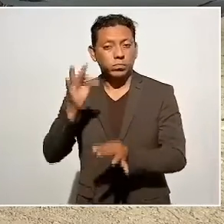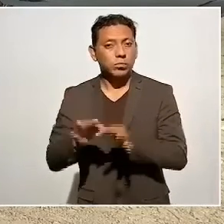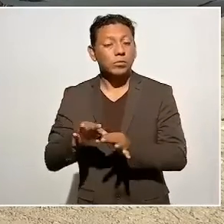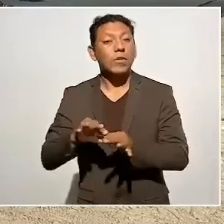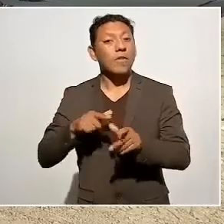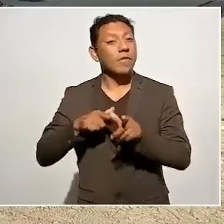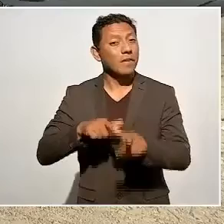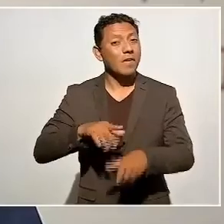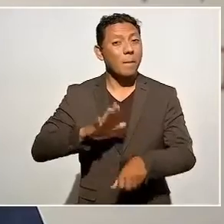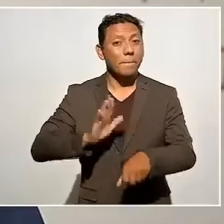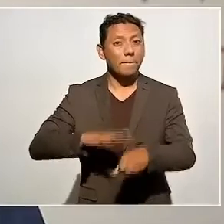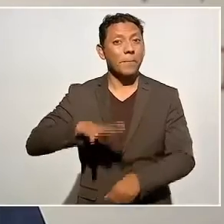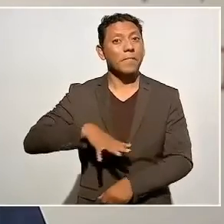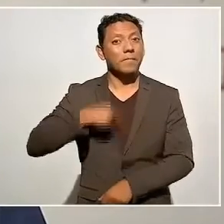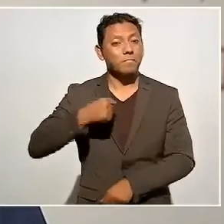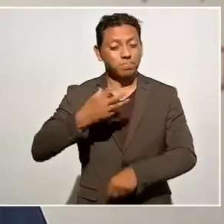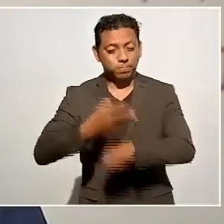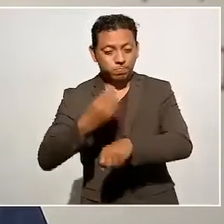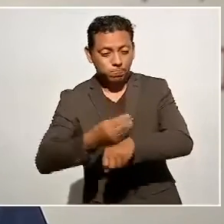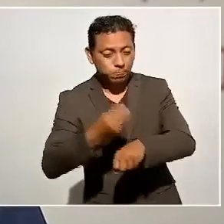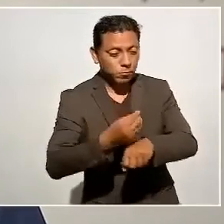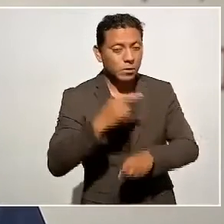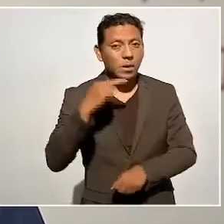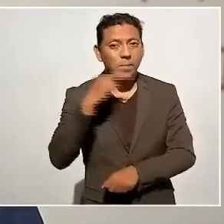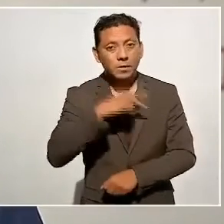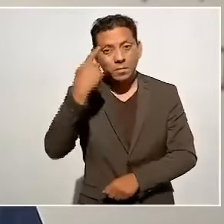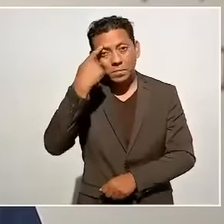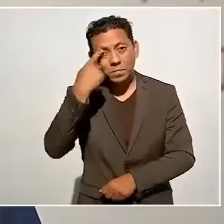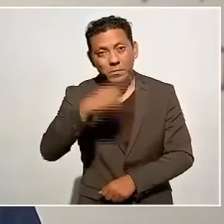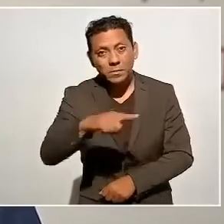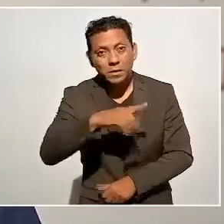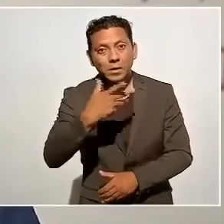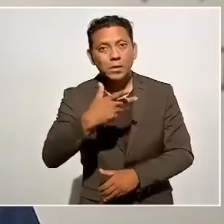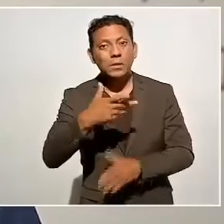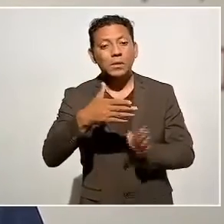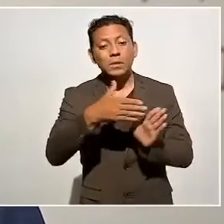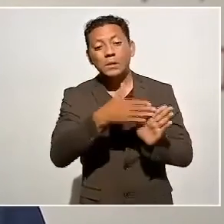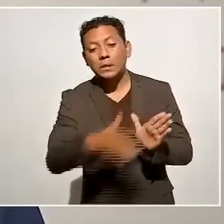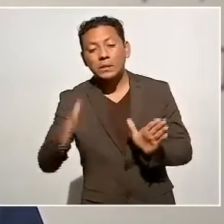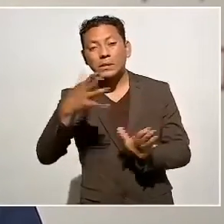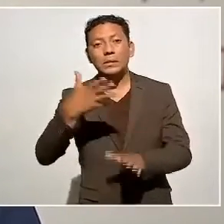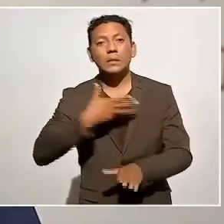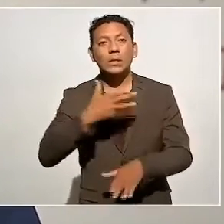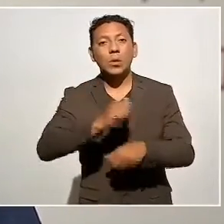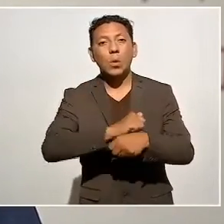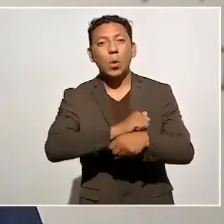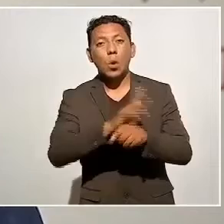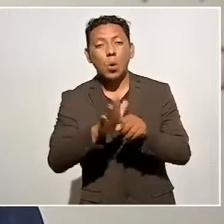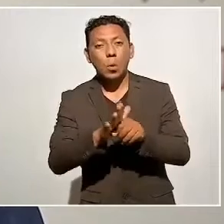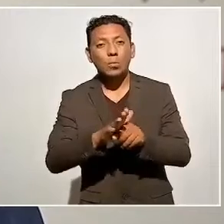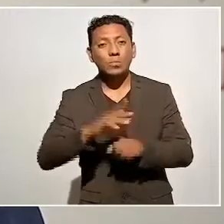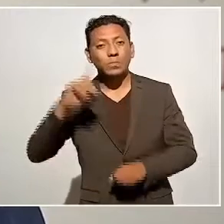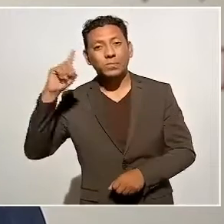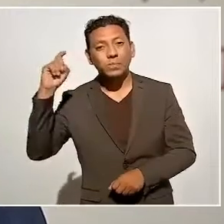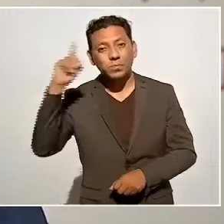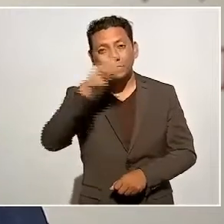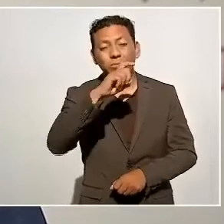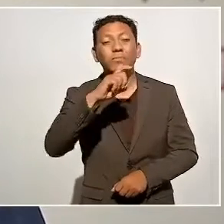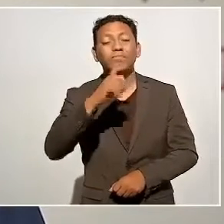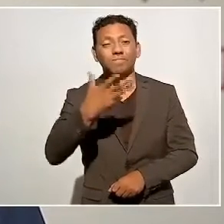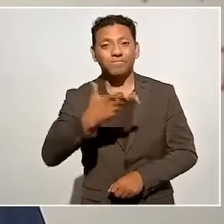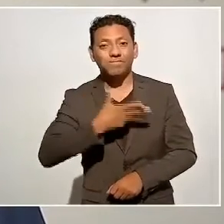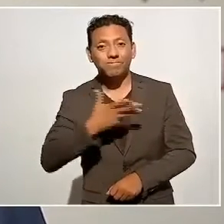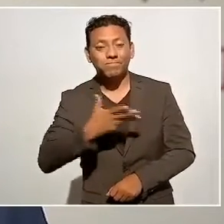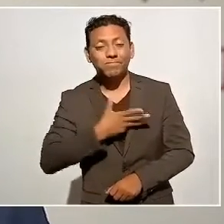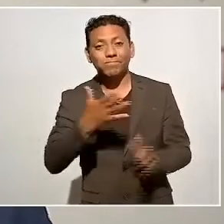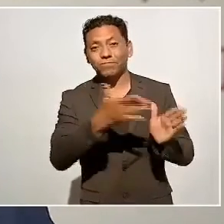ritmo de obras con el objetivo de resarcir los efectos de la contingencia sanitaria y el mal tiempo climatológico que